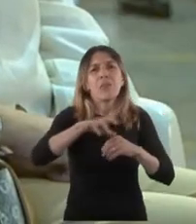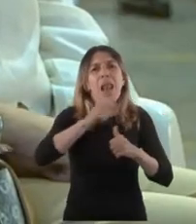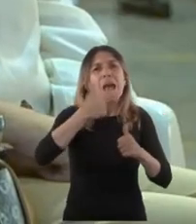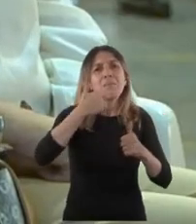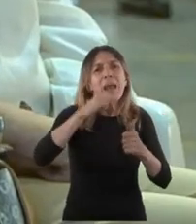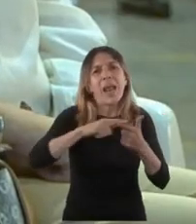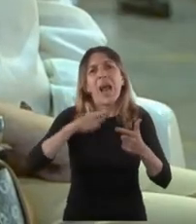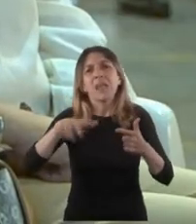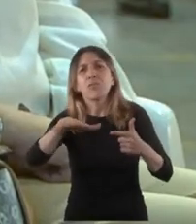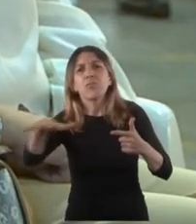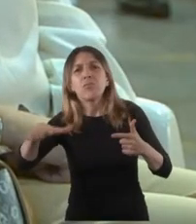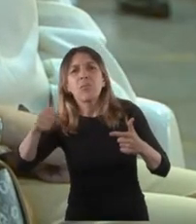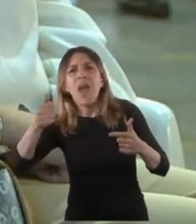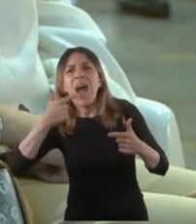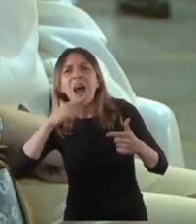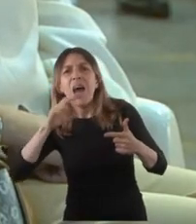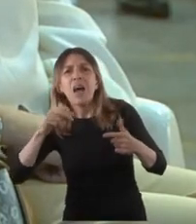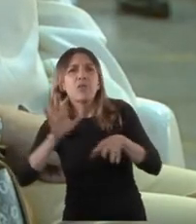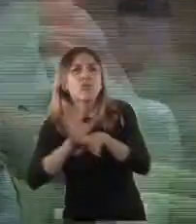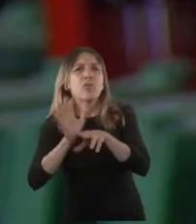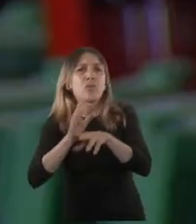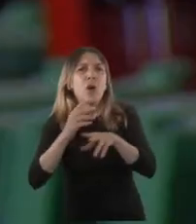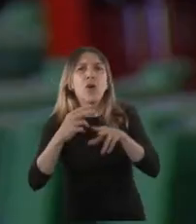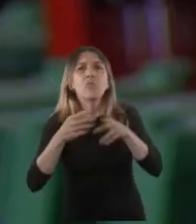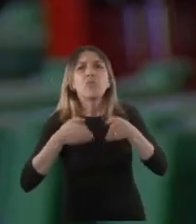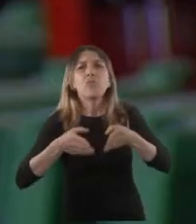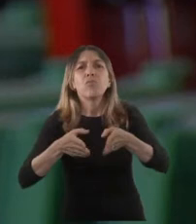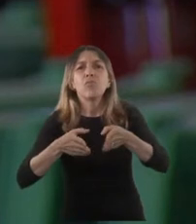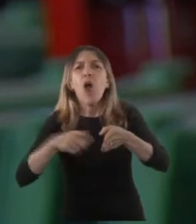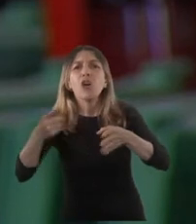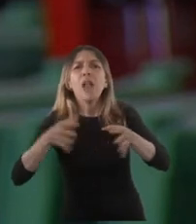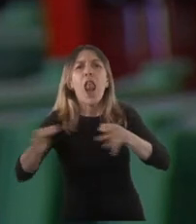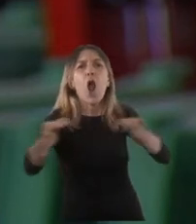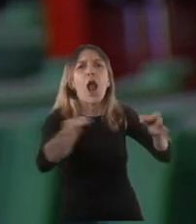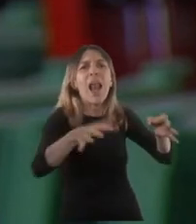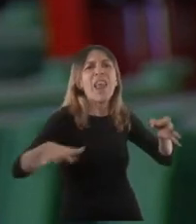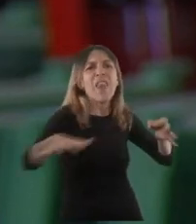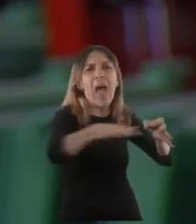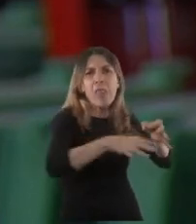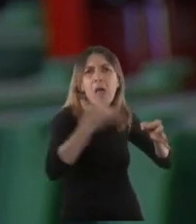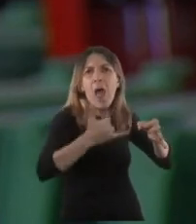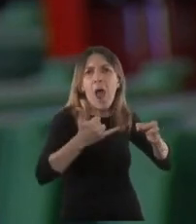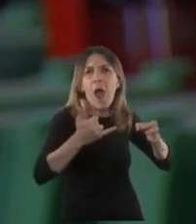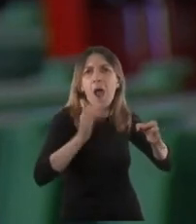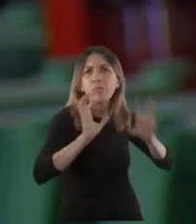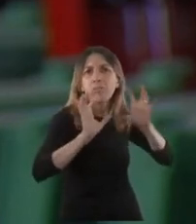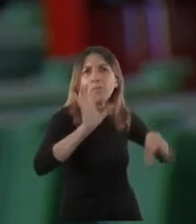Astron, Fuentes y muchas otras localidades, que queremos